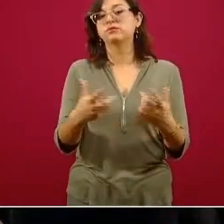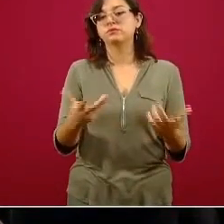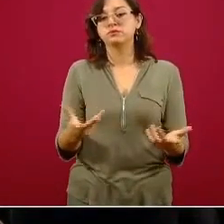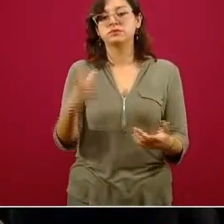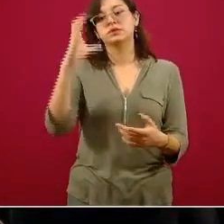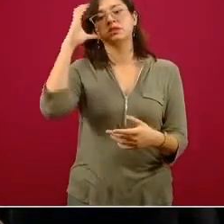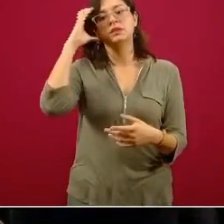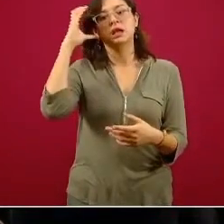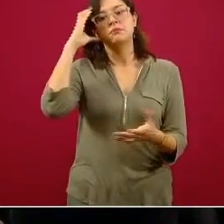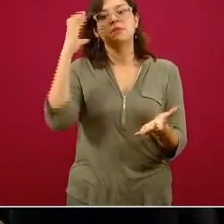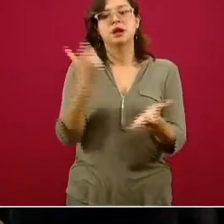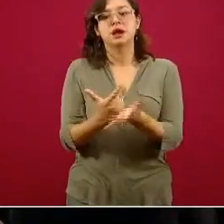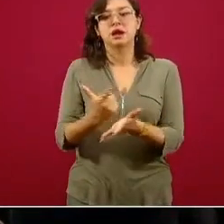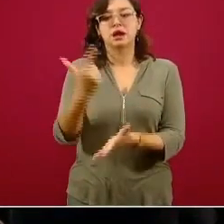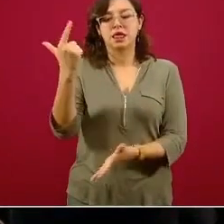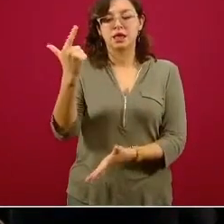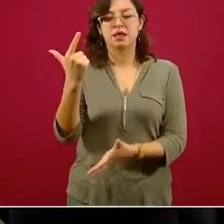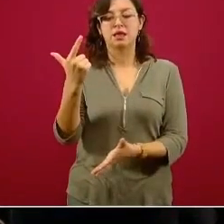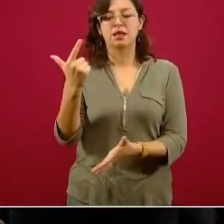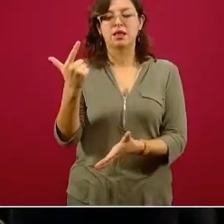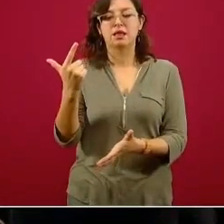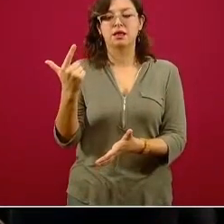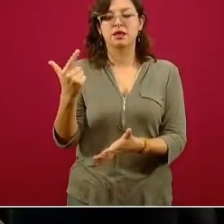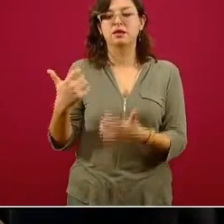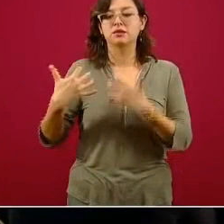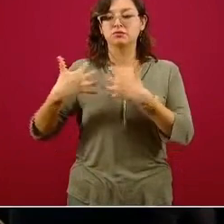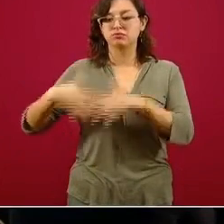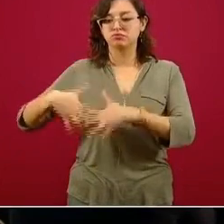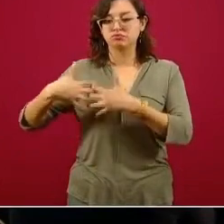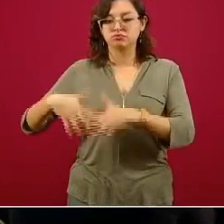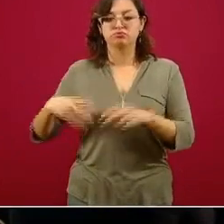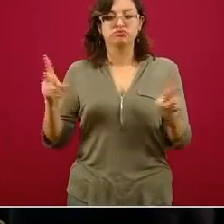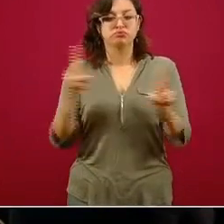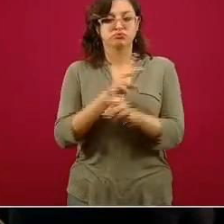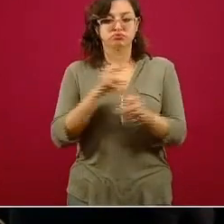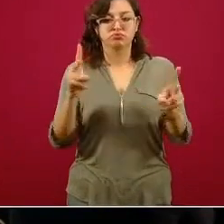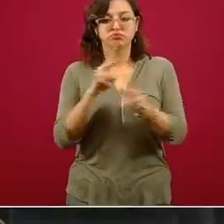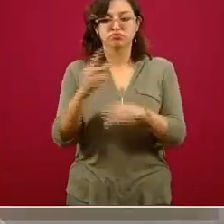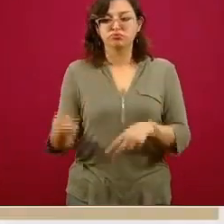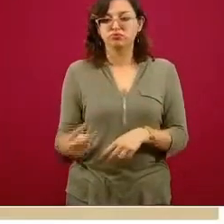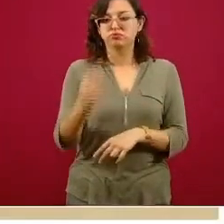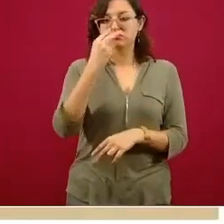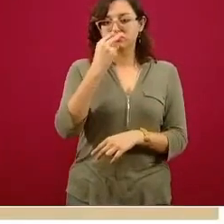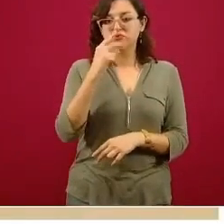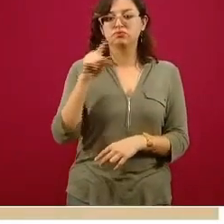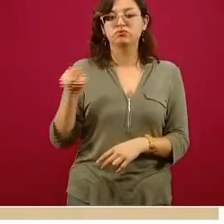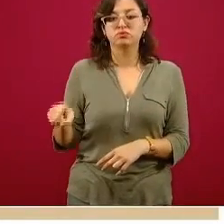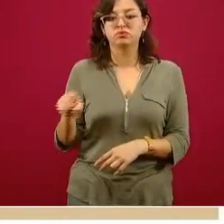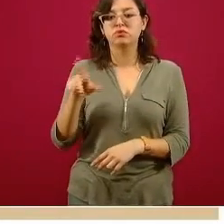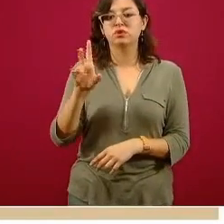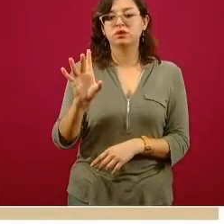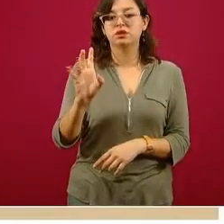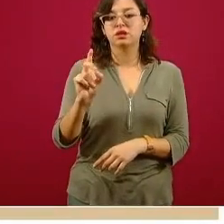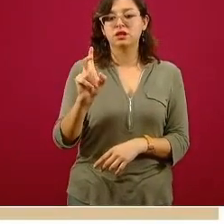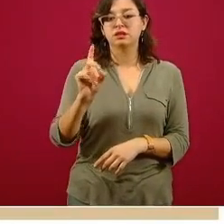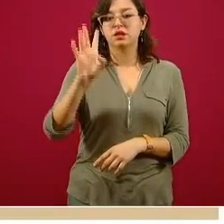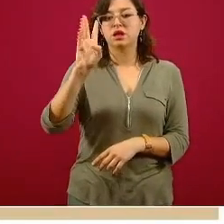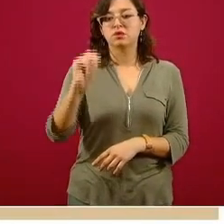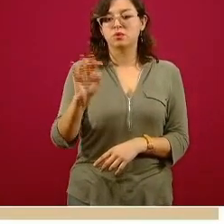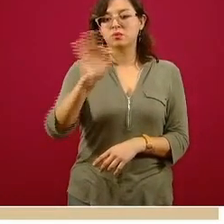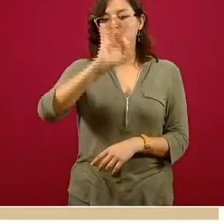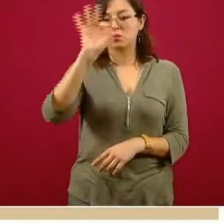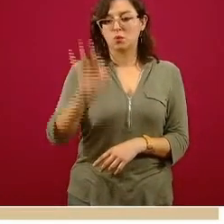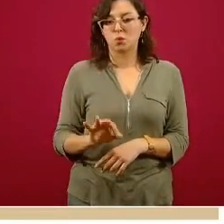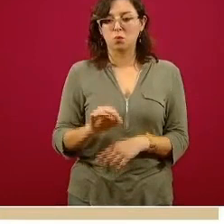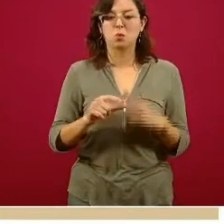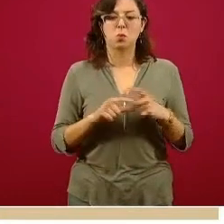camas críticas que se utilizan, que tienen un ventilador y se utilizan para este tipo de pacientes, 39%, un incremento